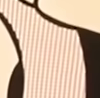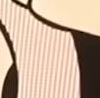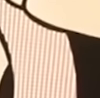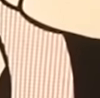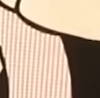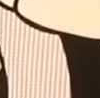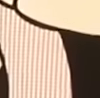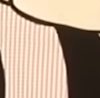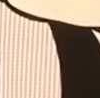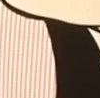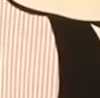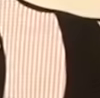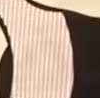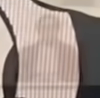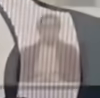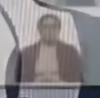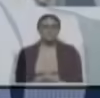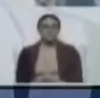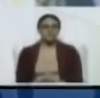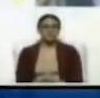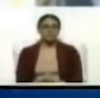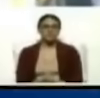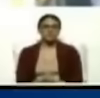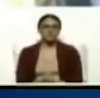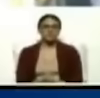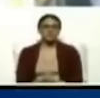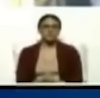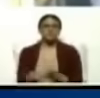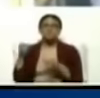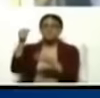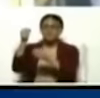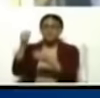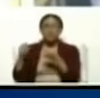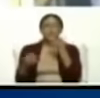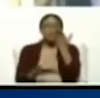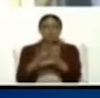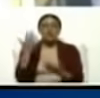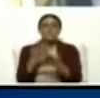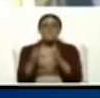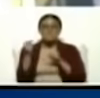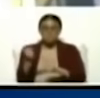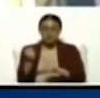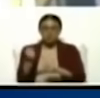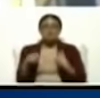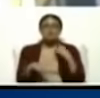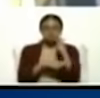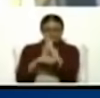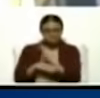venezolana. Mire para acá, por favor. Está en buenas manos el bastón de mando.